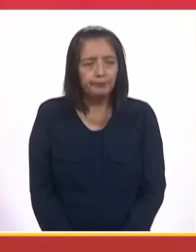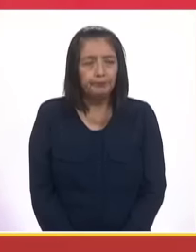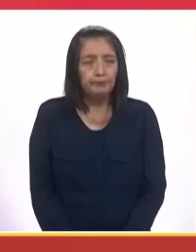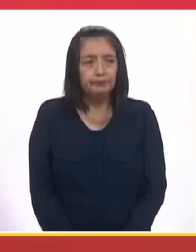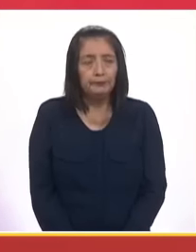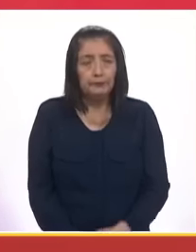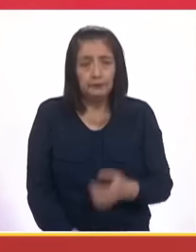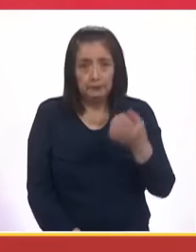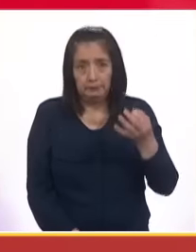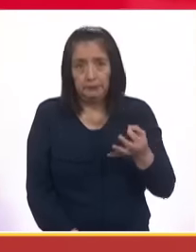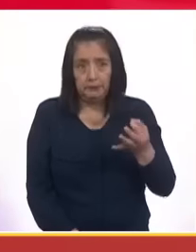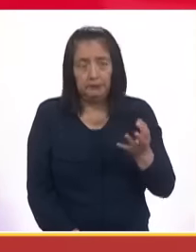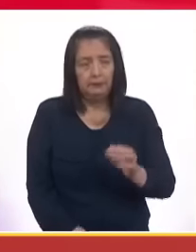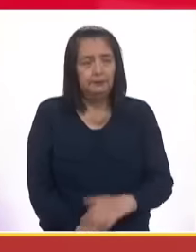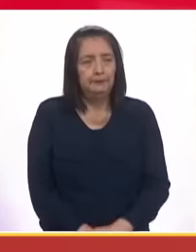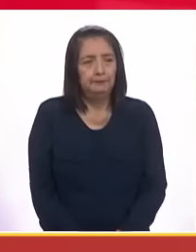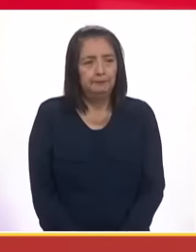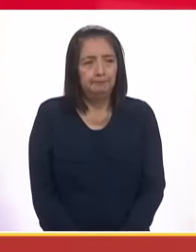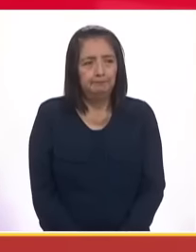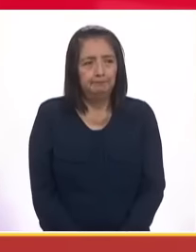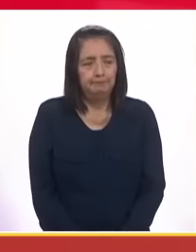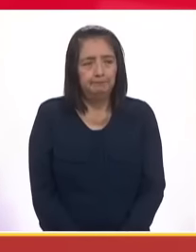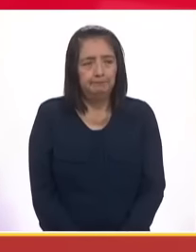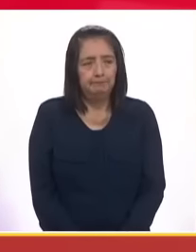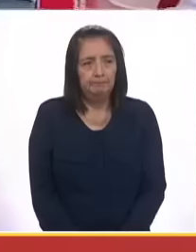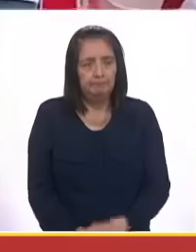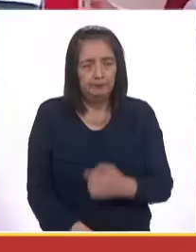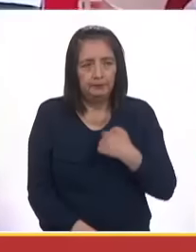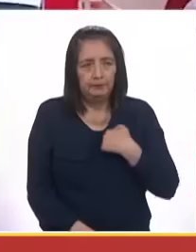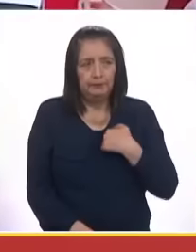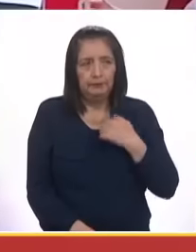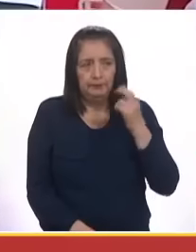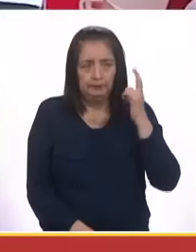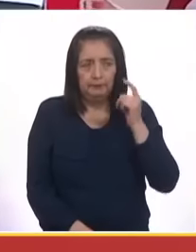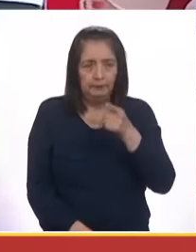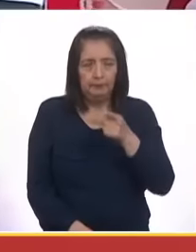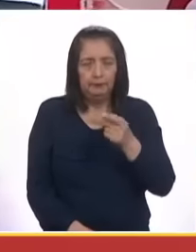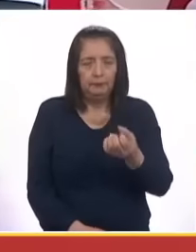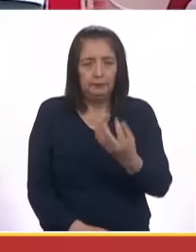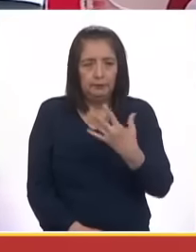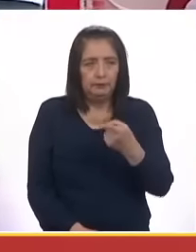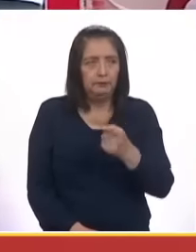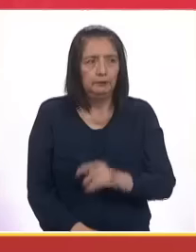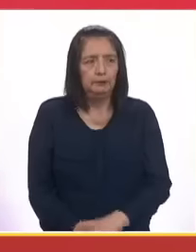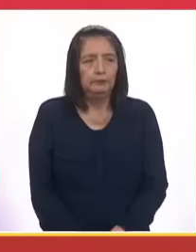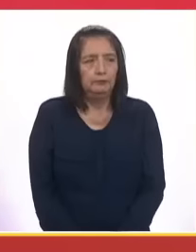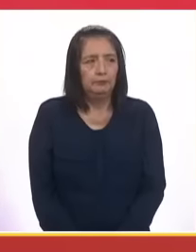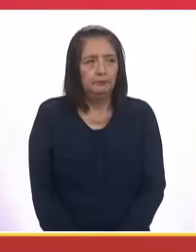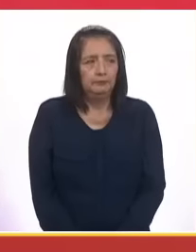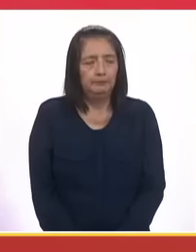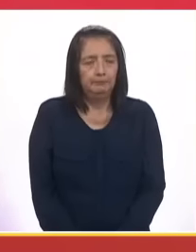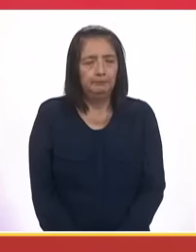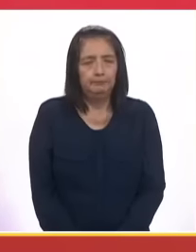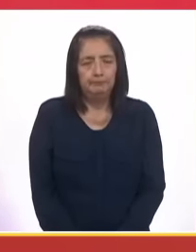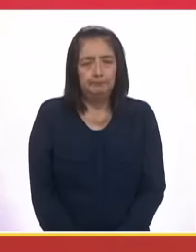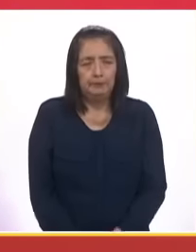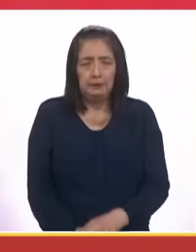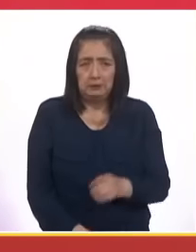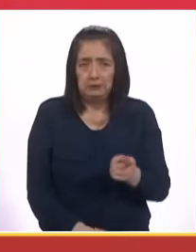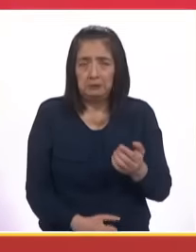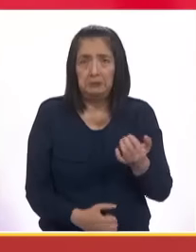Y es verdad, he estado escuchando lo que has estado diciendo, Keiko, que